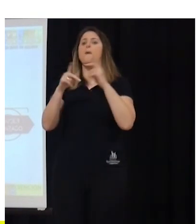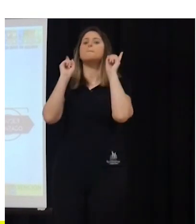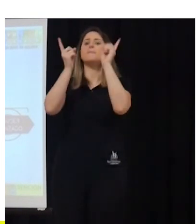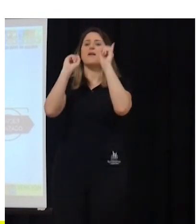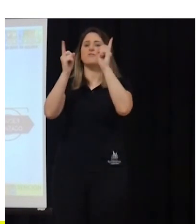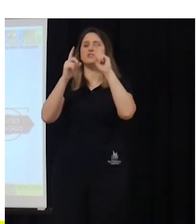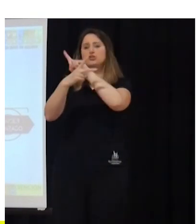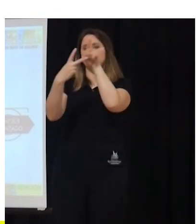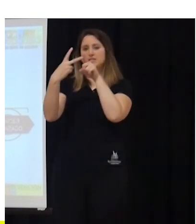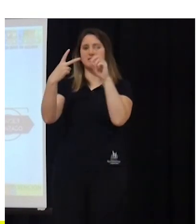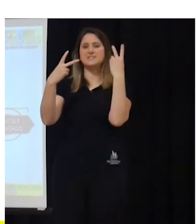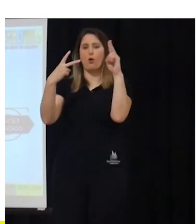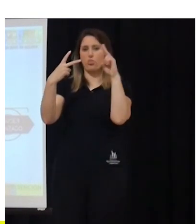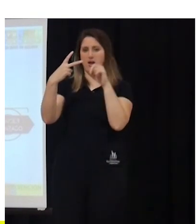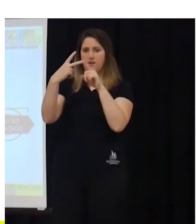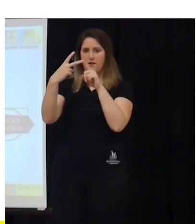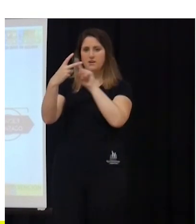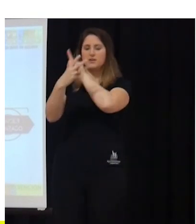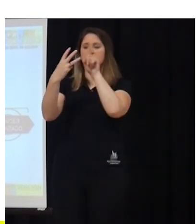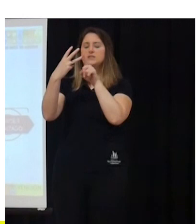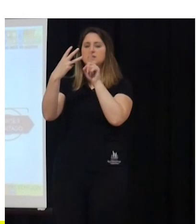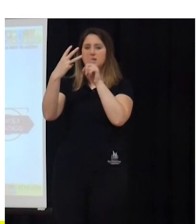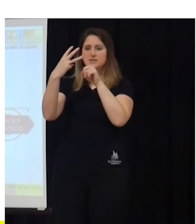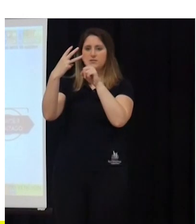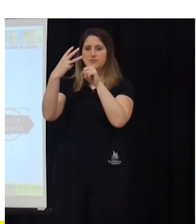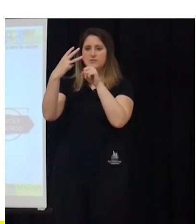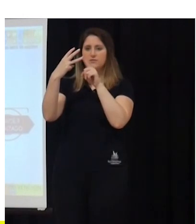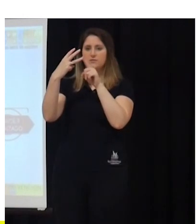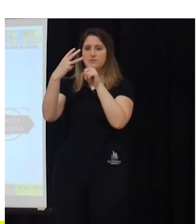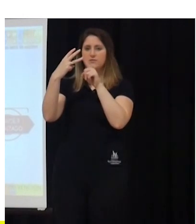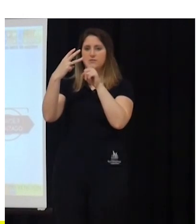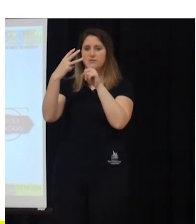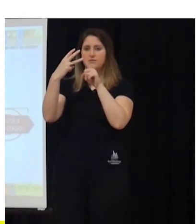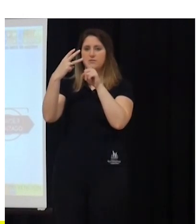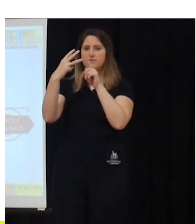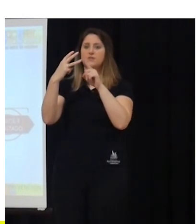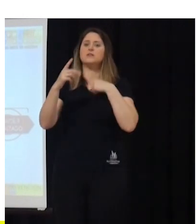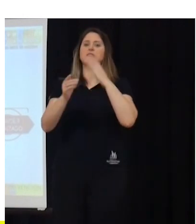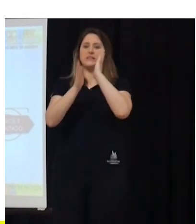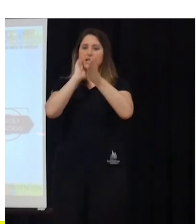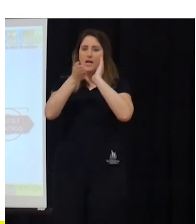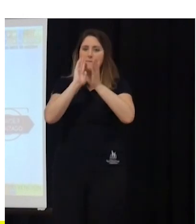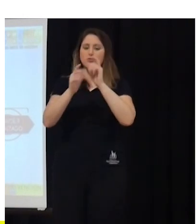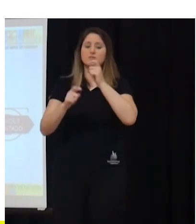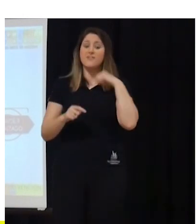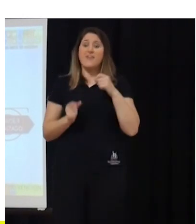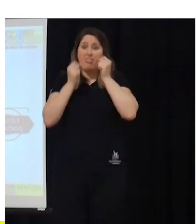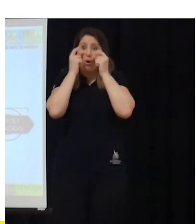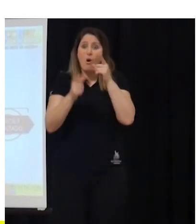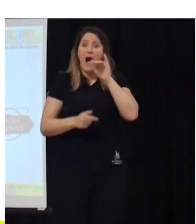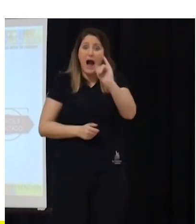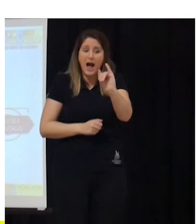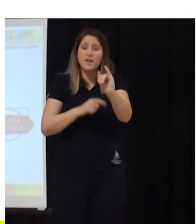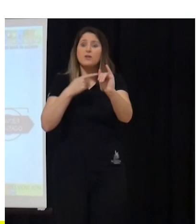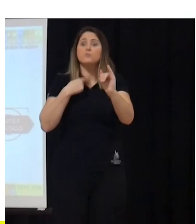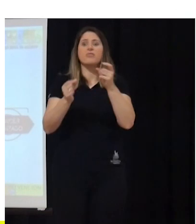prevención secundaria. Y por último, en tercer lugar, adoptando las medidas de tratamiento en fases iniciales para evitar